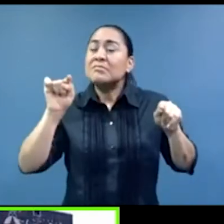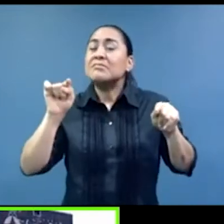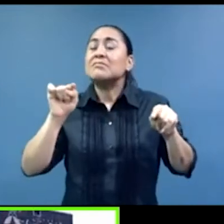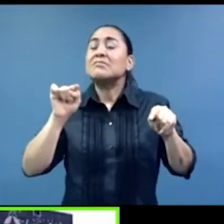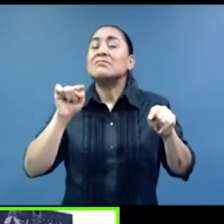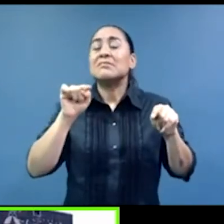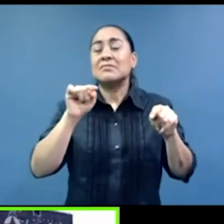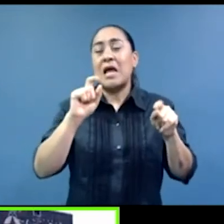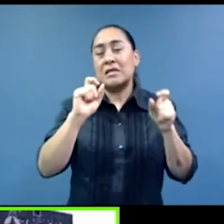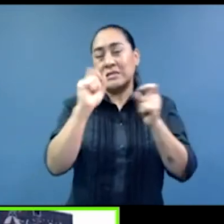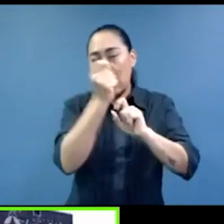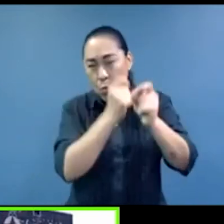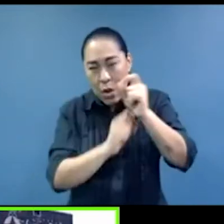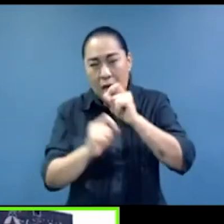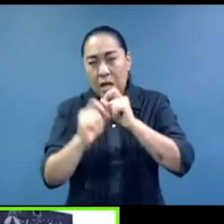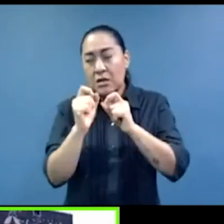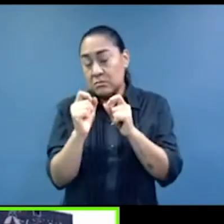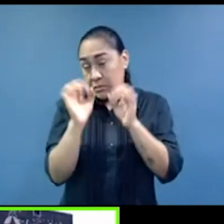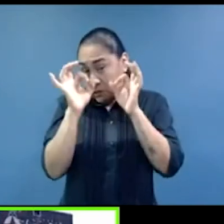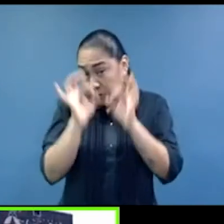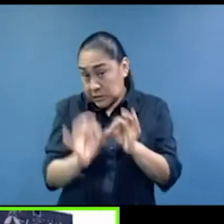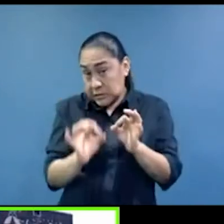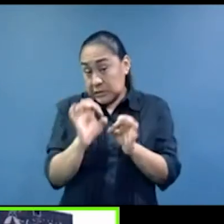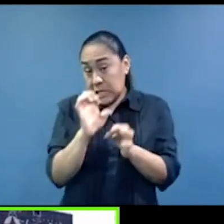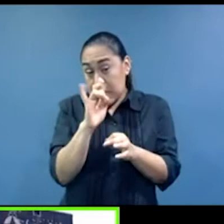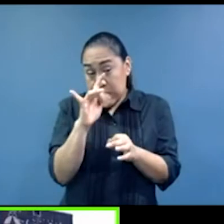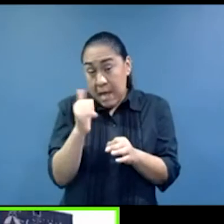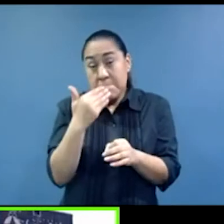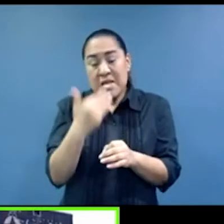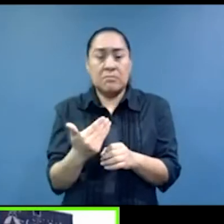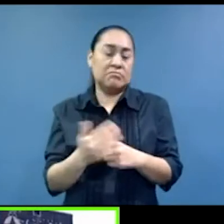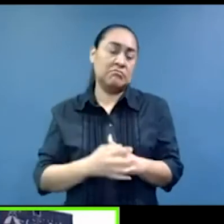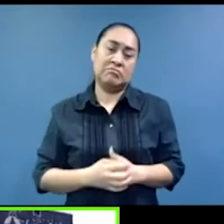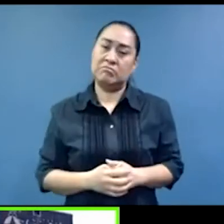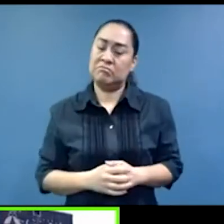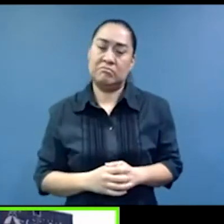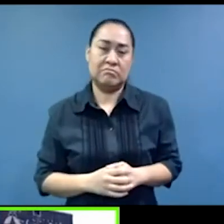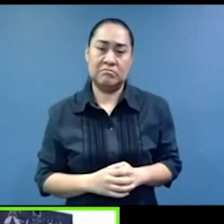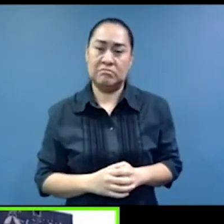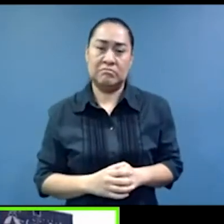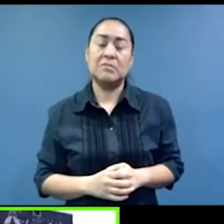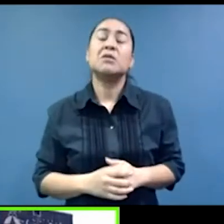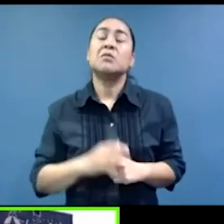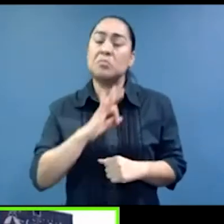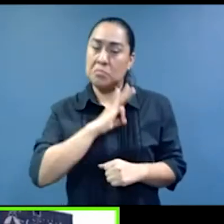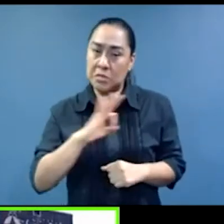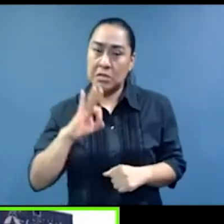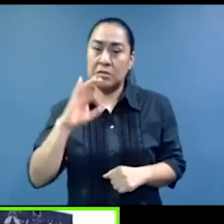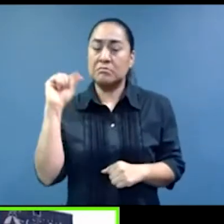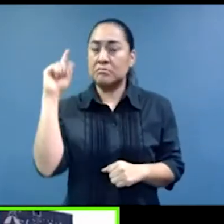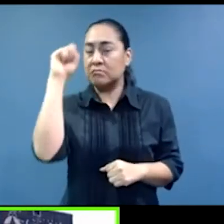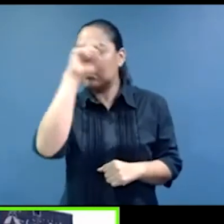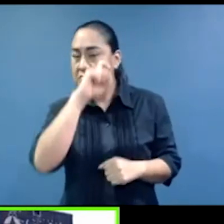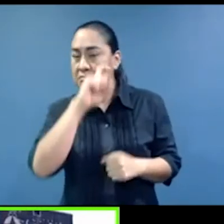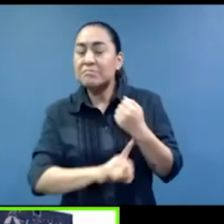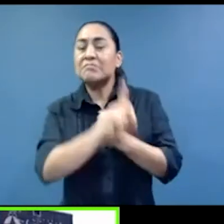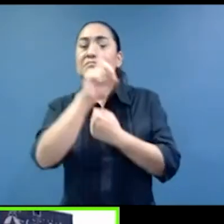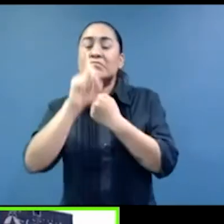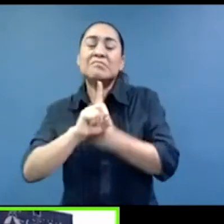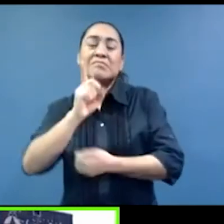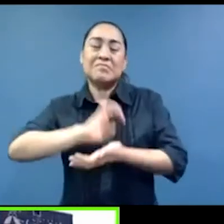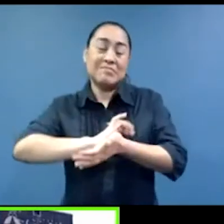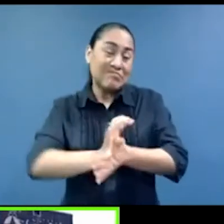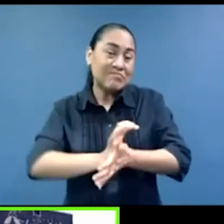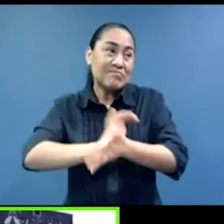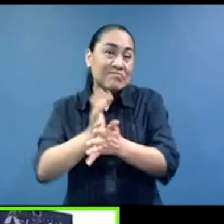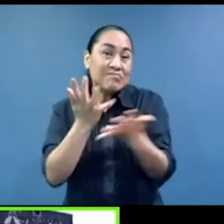embrionaria podrían ser éticamente factibles, porque nos podría llevar precisamente a otro tipo de discriminaciones. Y por eso